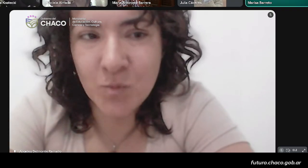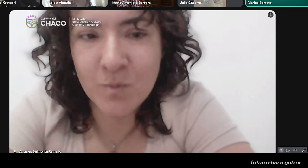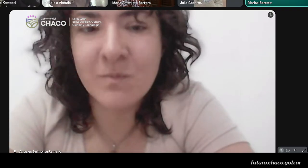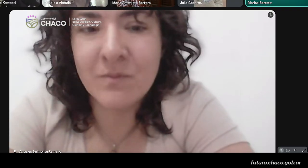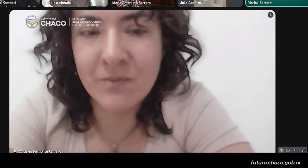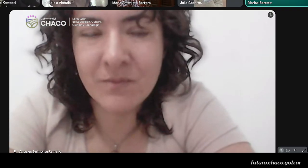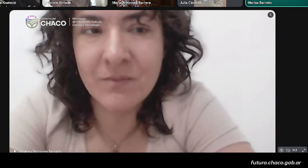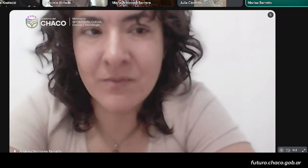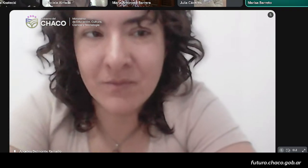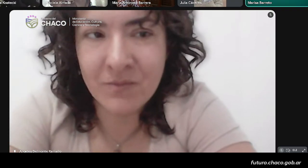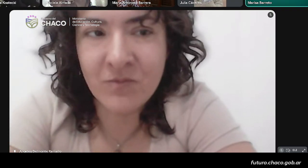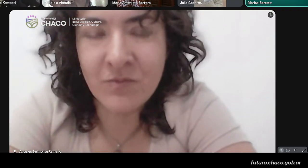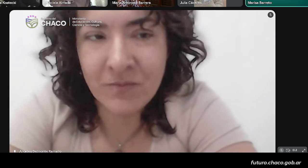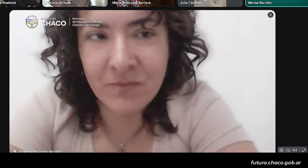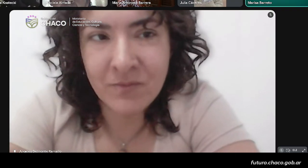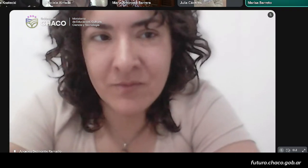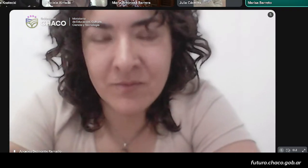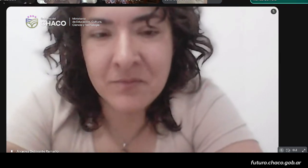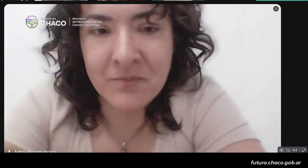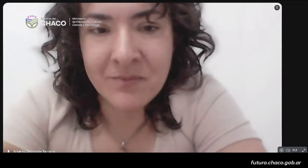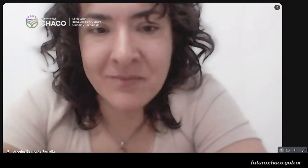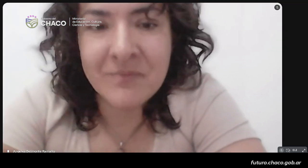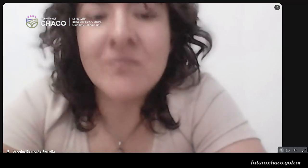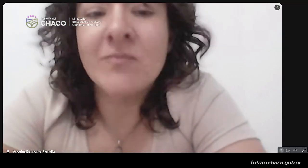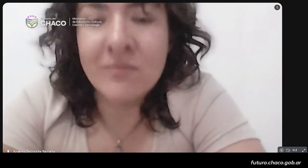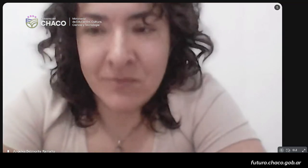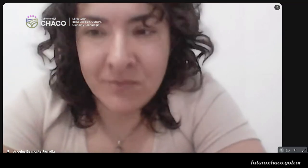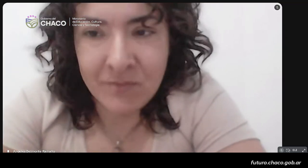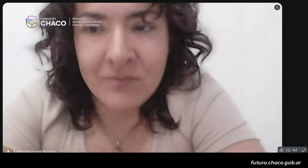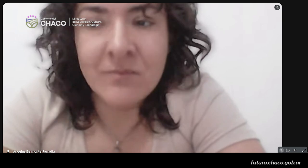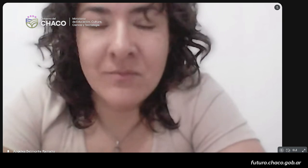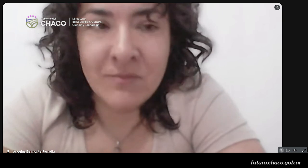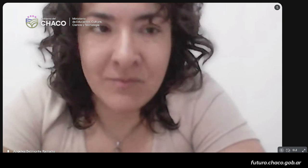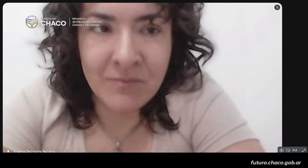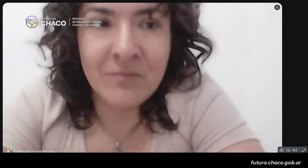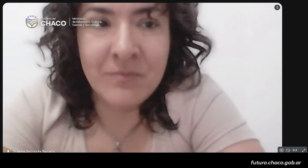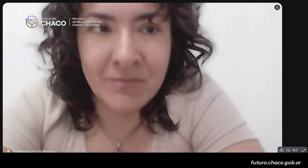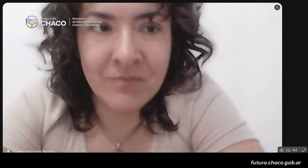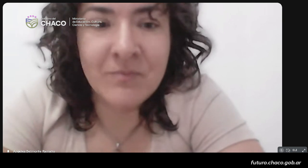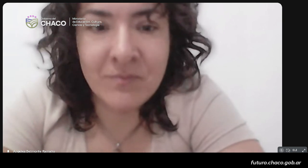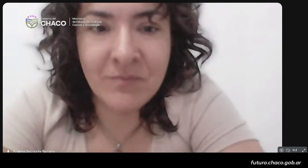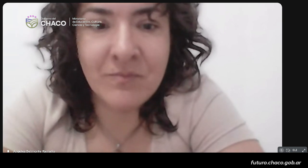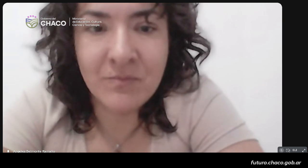No quieren los vínculos, digamos, señalar los vínculos.